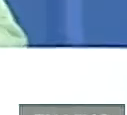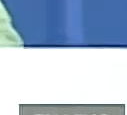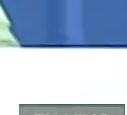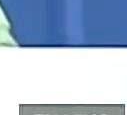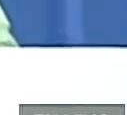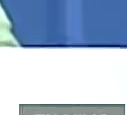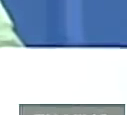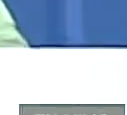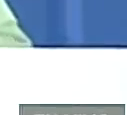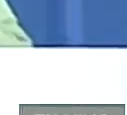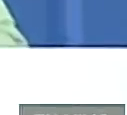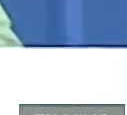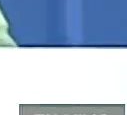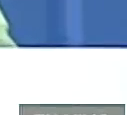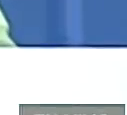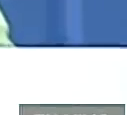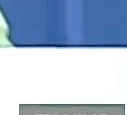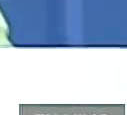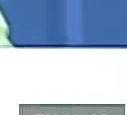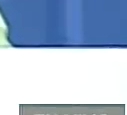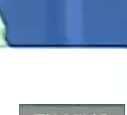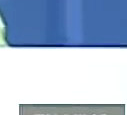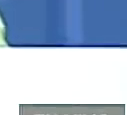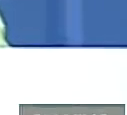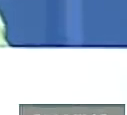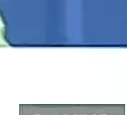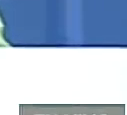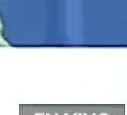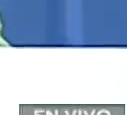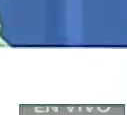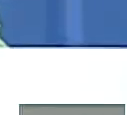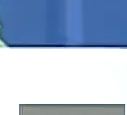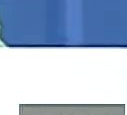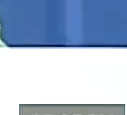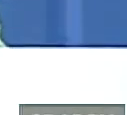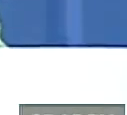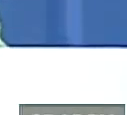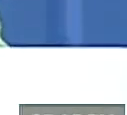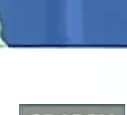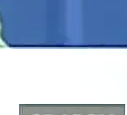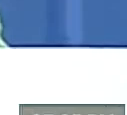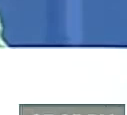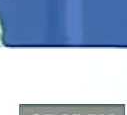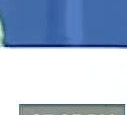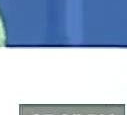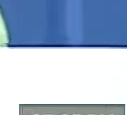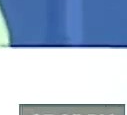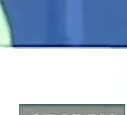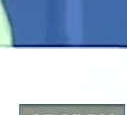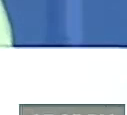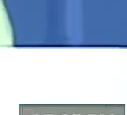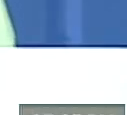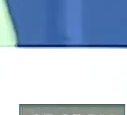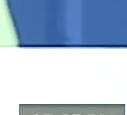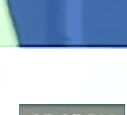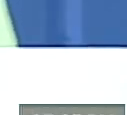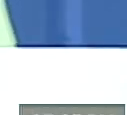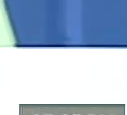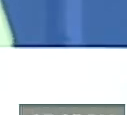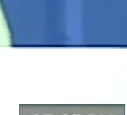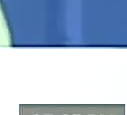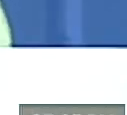la pre-campaña y de la campaña electoral para las megaelecciones del 21 de noviembre. Aquí está todo